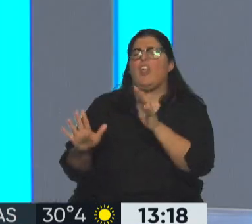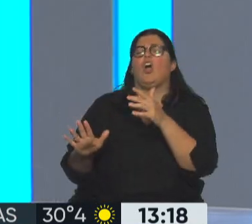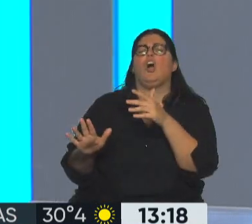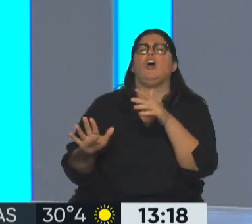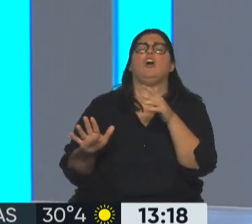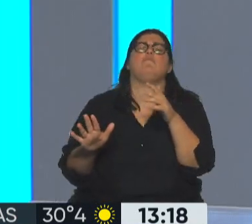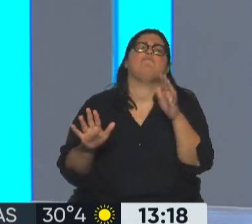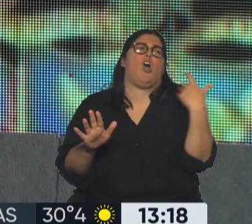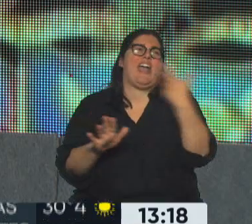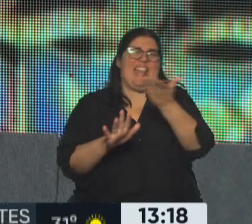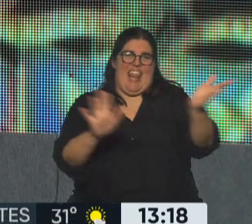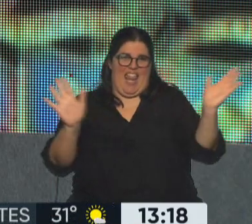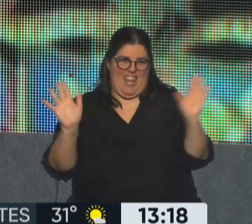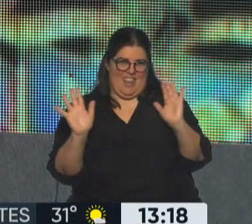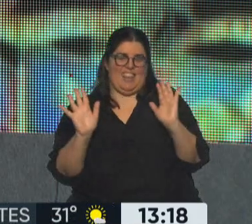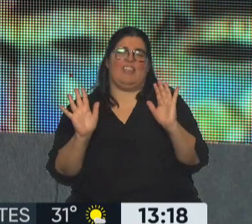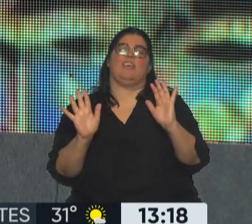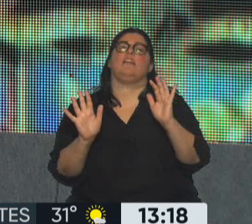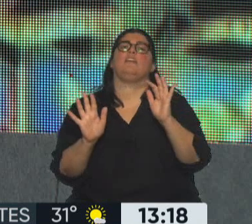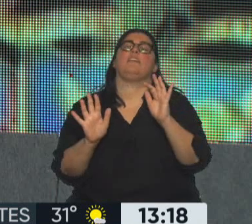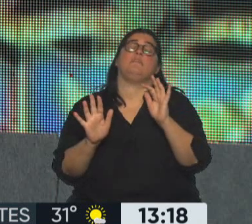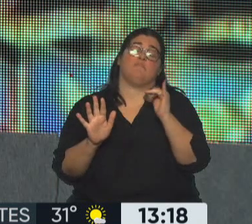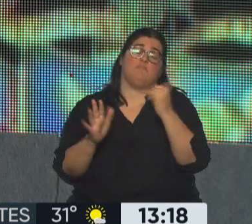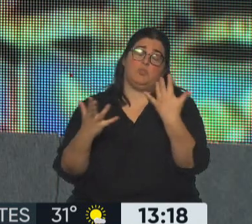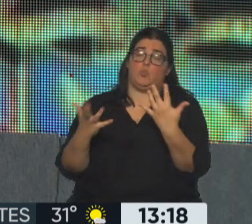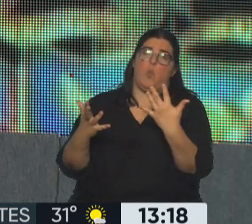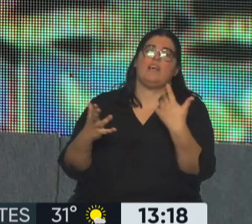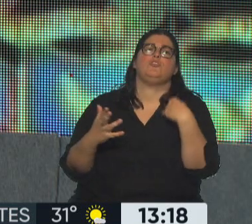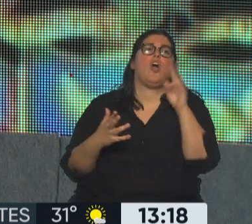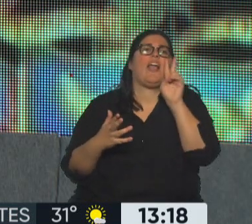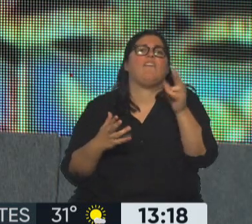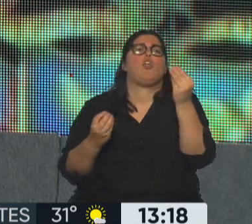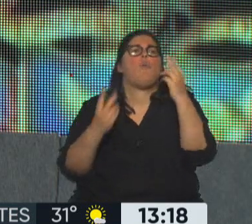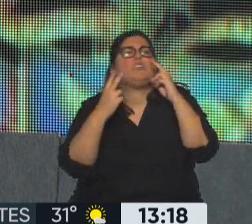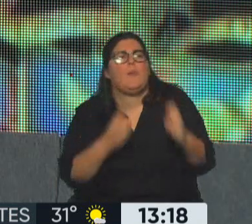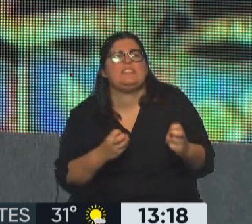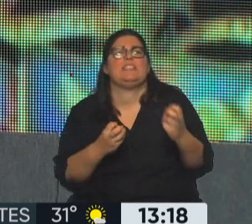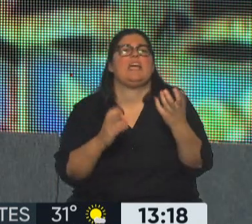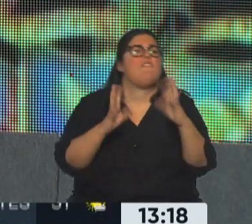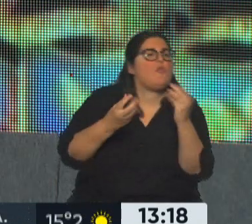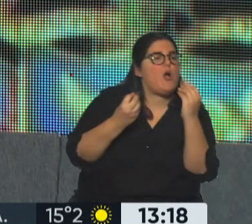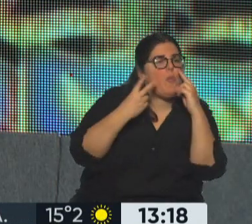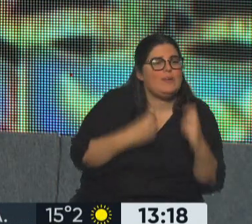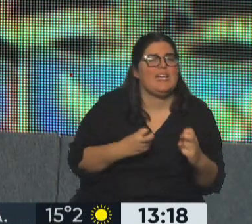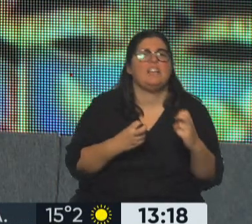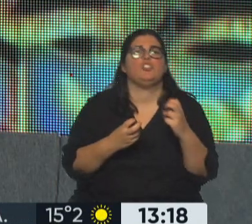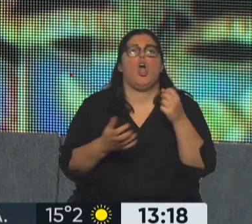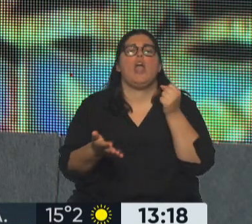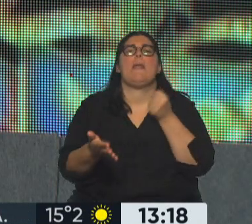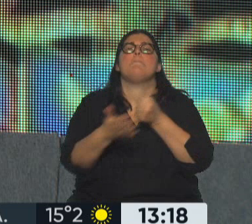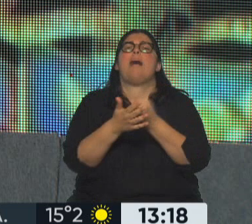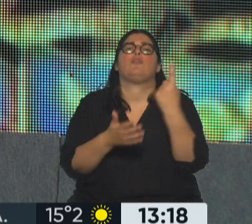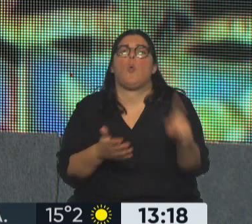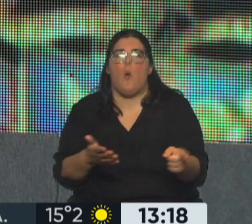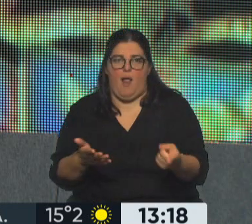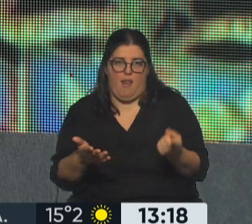Claro, efectivamente hay que ver, claro, cómo se, por supuesto, digamos, cómo se investiga, de qué manera y cuál es el impacto mediático que eso tiene, ¿no? Porque ahora está, por